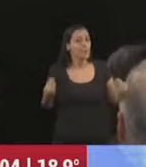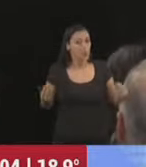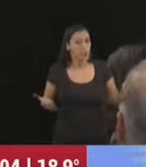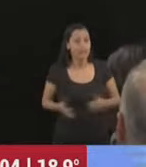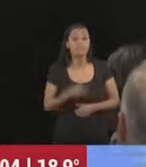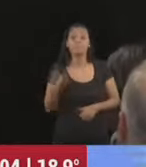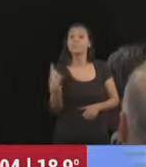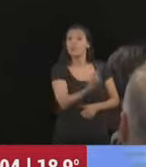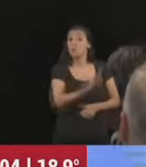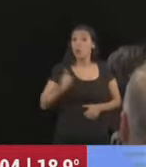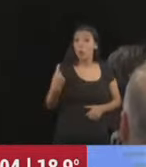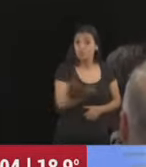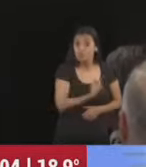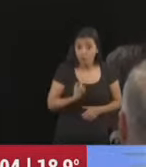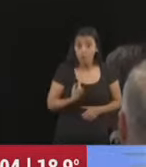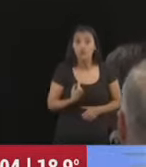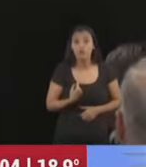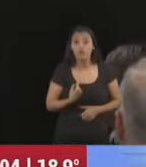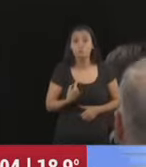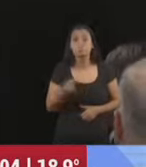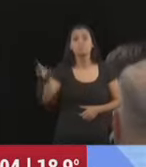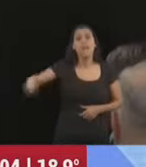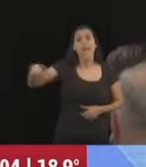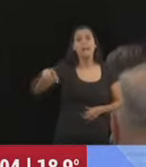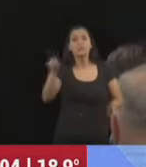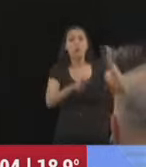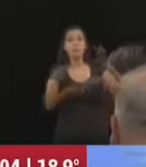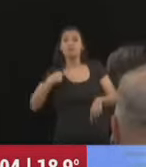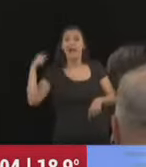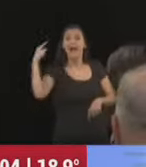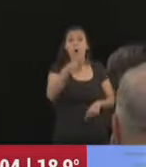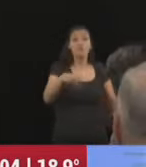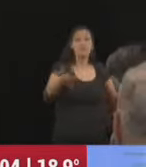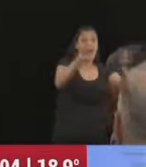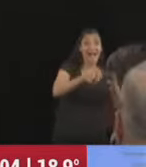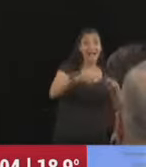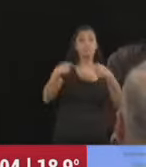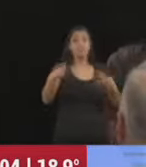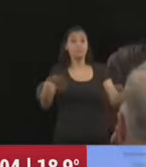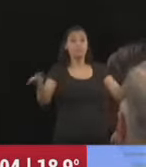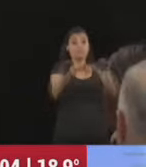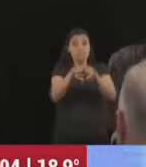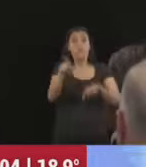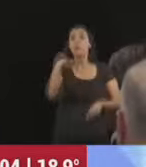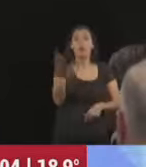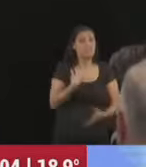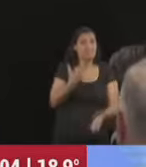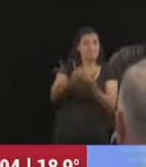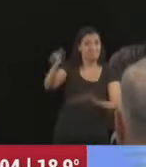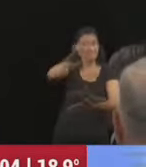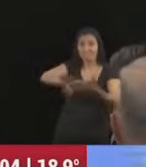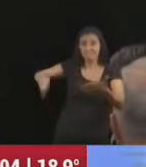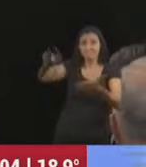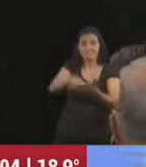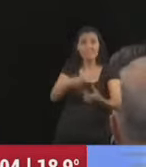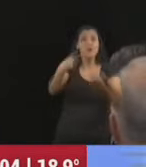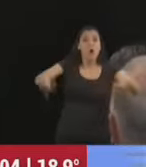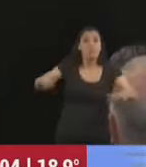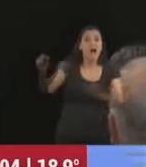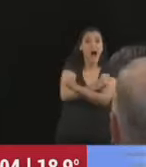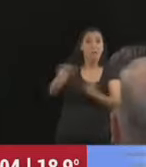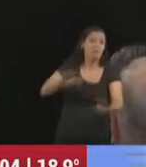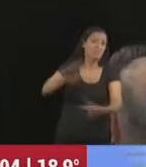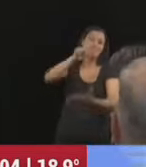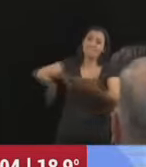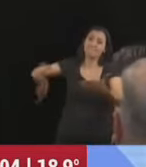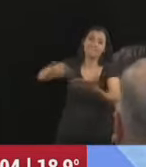usted tuvo la posibilidad de conversar en esta visita que hizo el presidente Milei Armstrong en Santa Fe. Creo que, bueno, no tenía mucho precedente de haber visitado esa zona